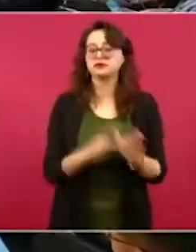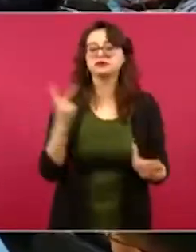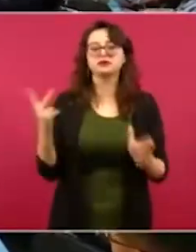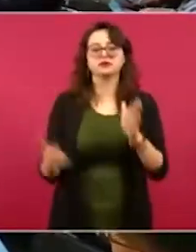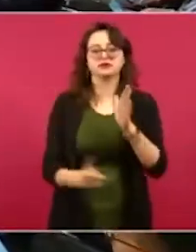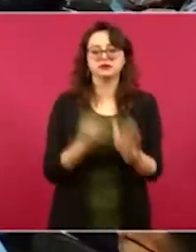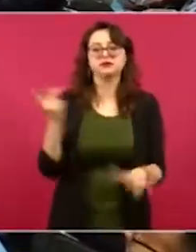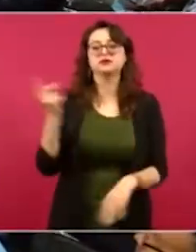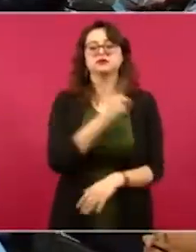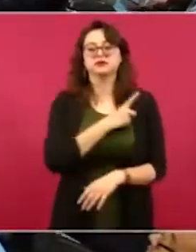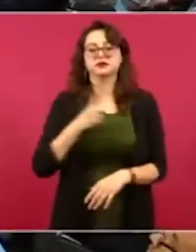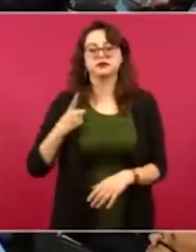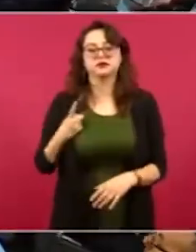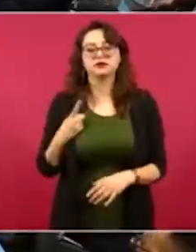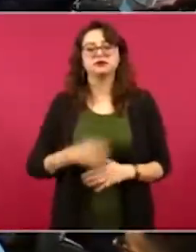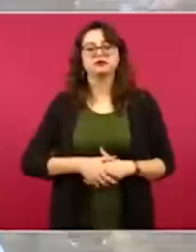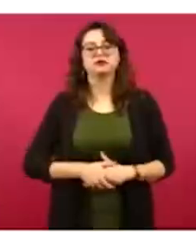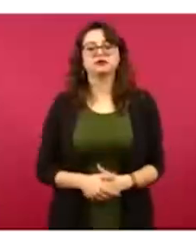Miren,